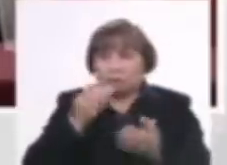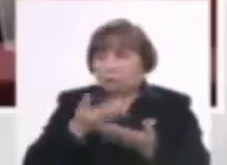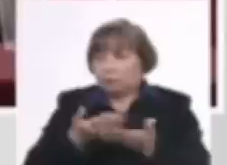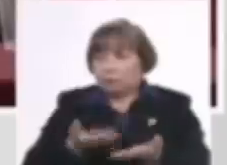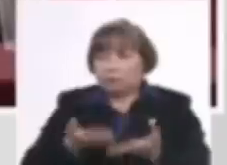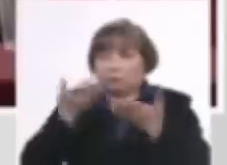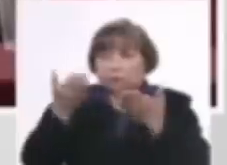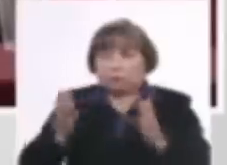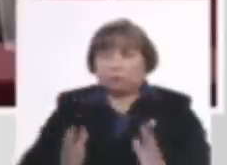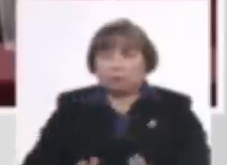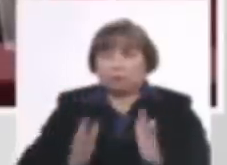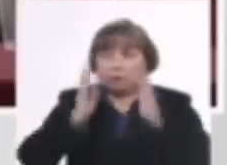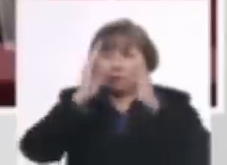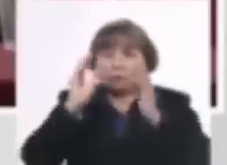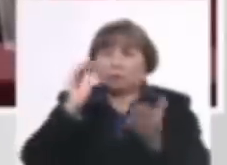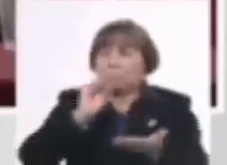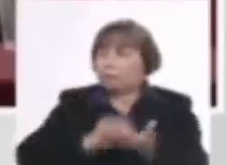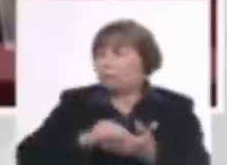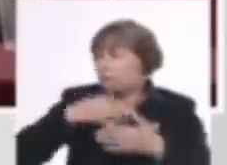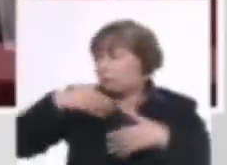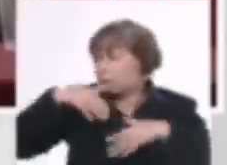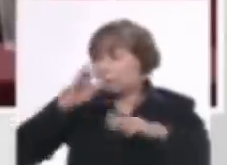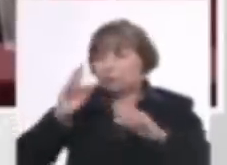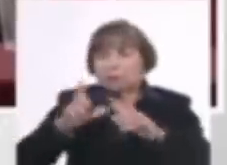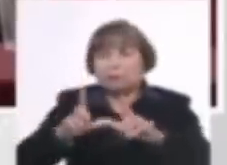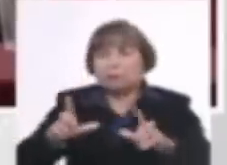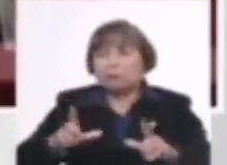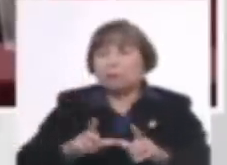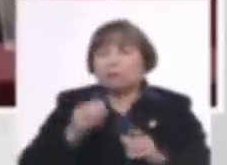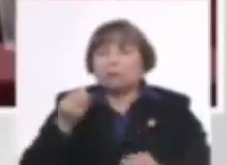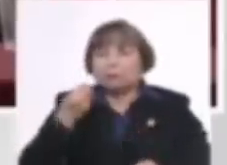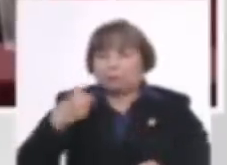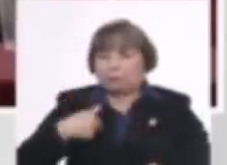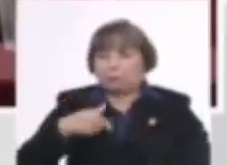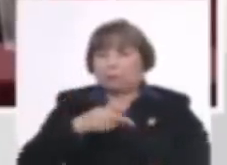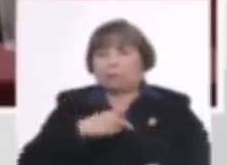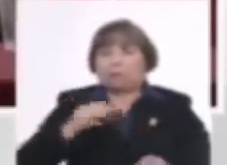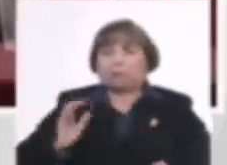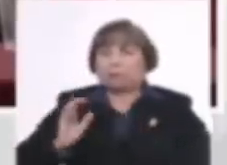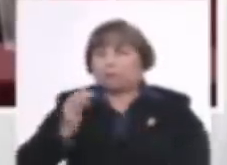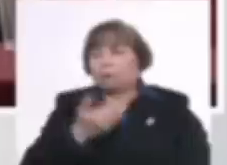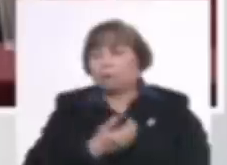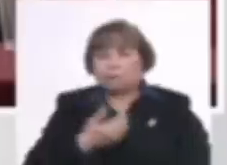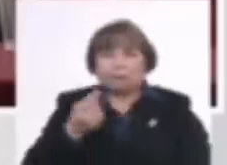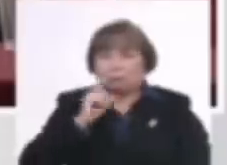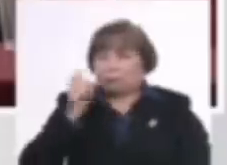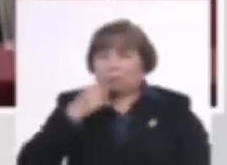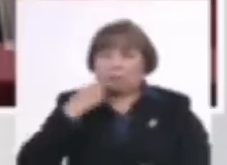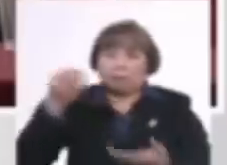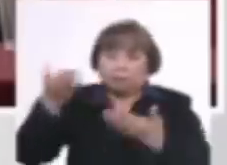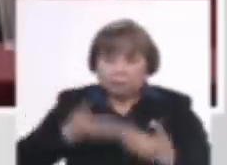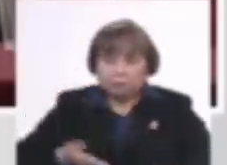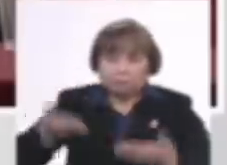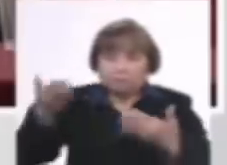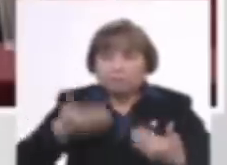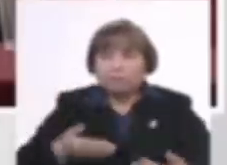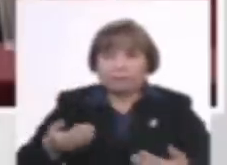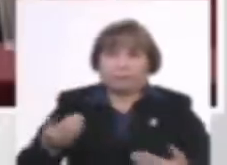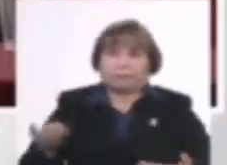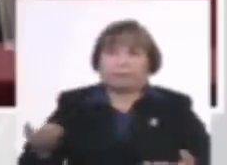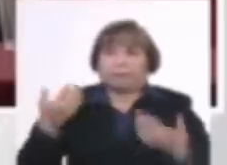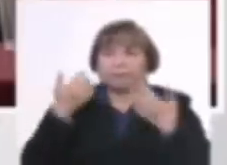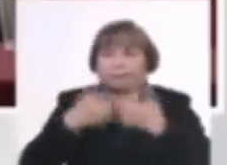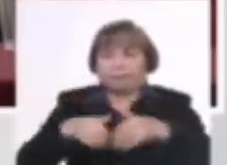llevarlo a Palacio, más allá que sea el único espacio, porque nosotros como congresista presidente, yo no voy a estar trayendo, claro, a